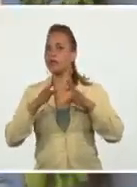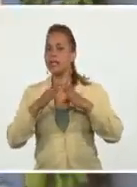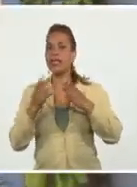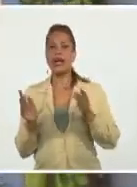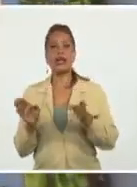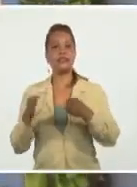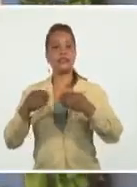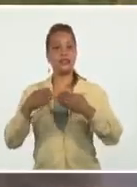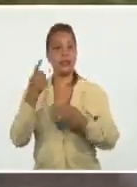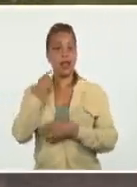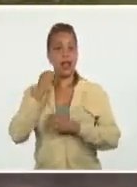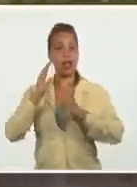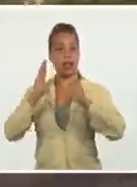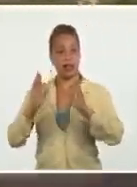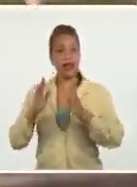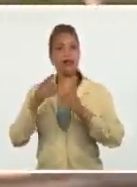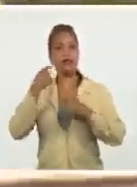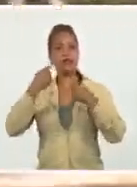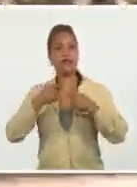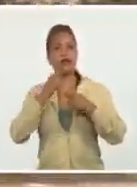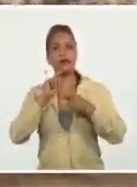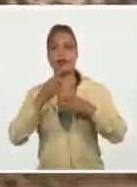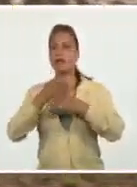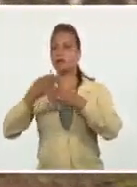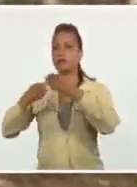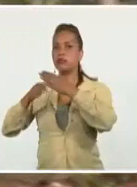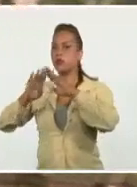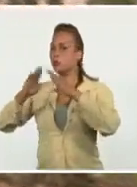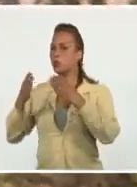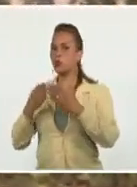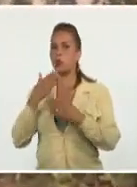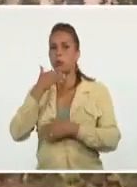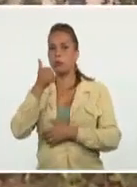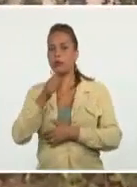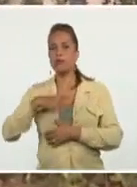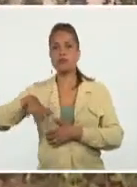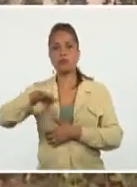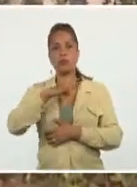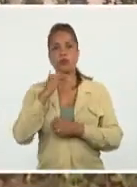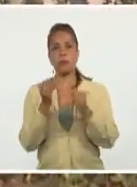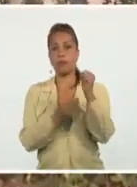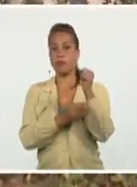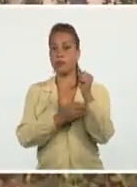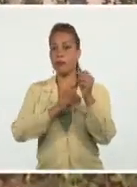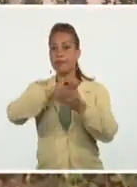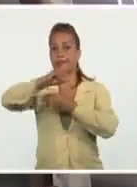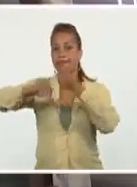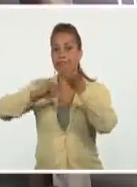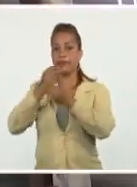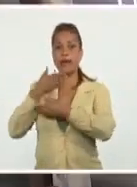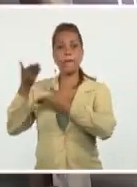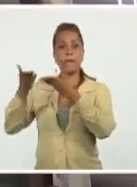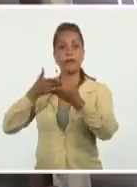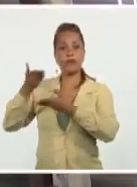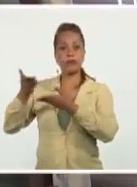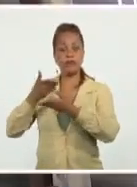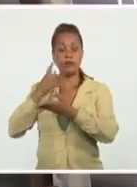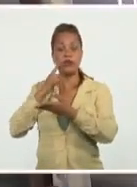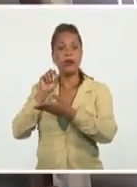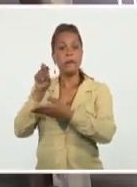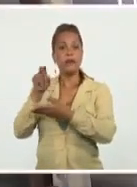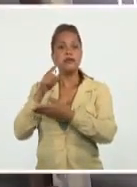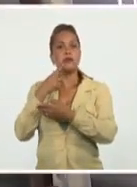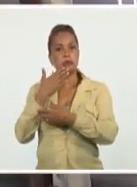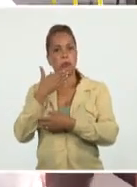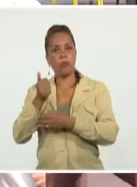debe quedar instaurado un sistema de gestión de la calidad las potencialidades para sustituir importaciones y exportar productos son